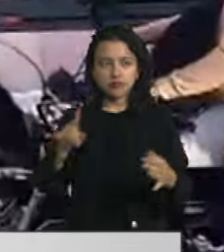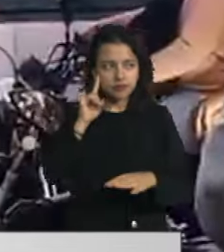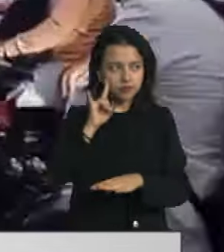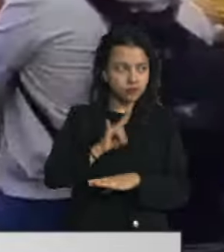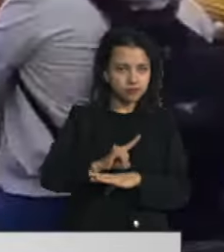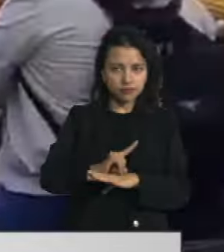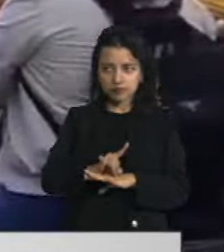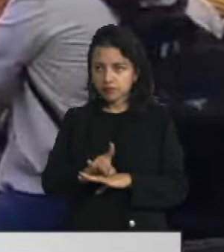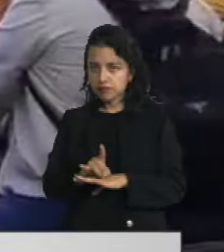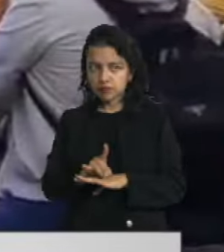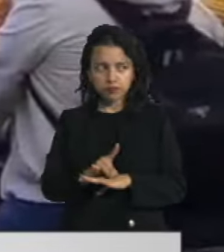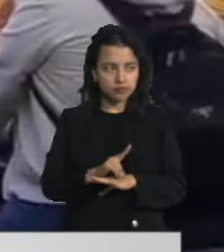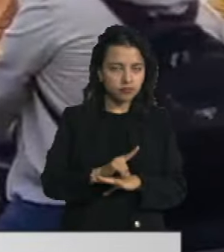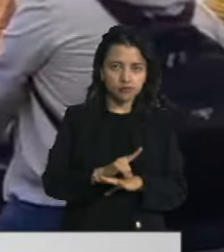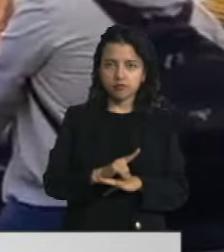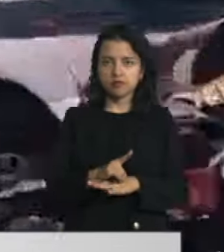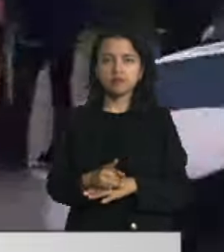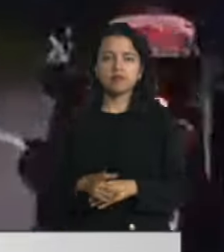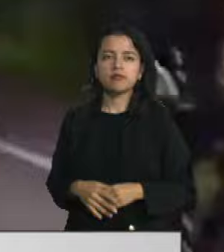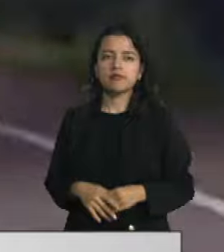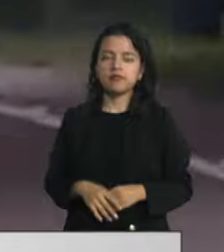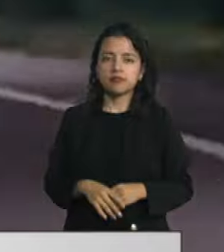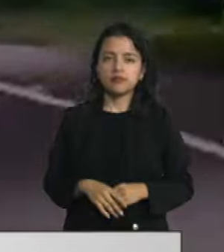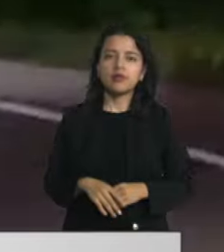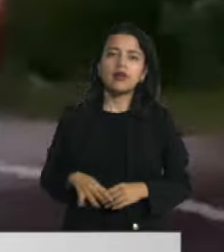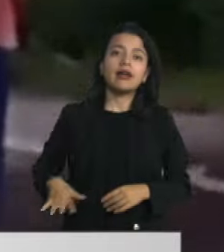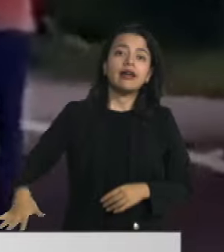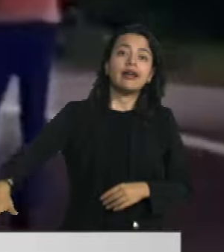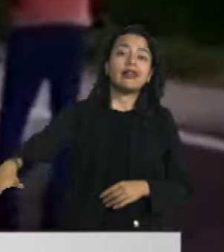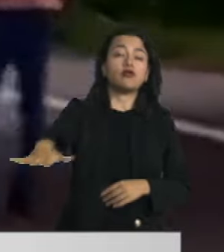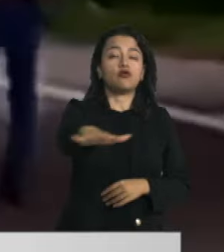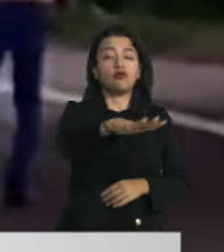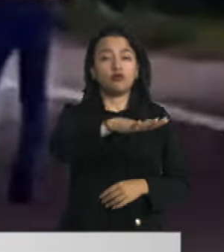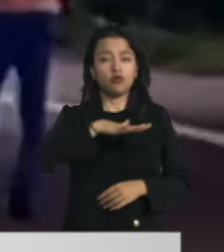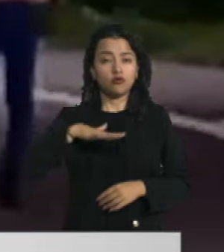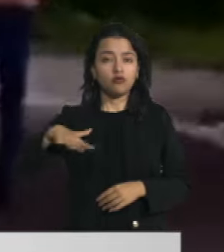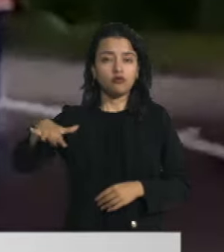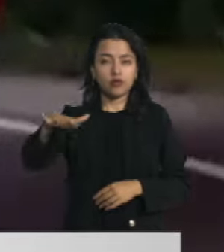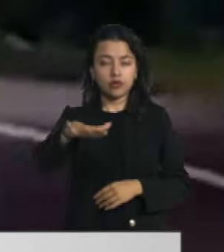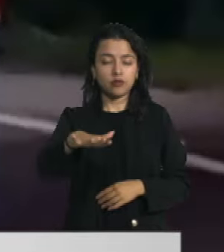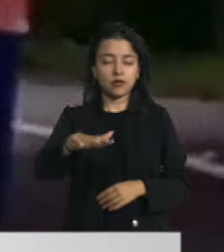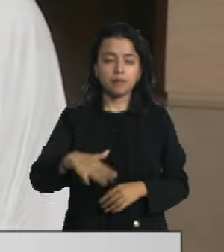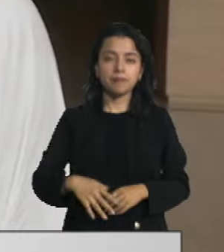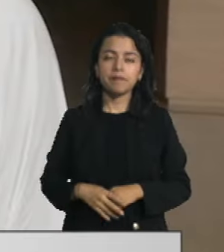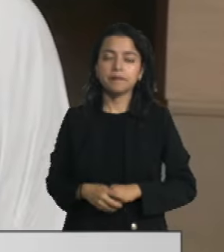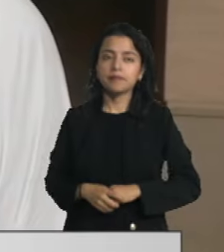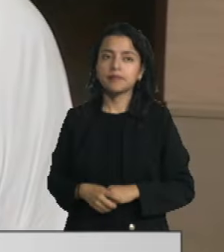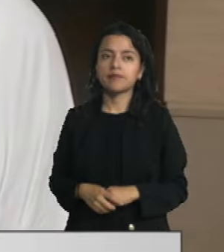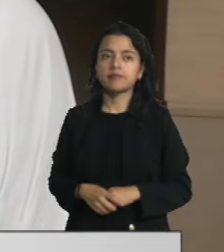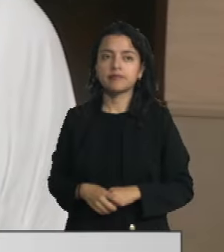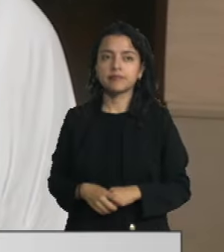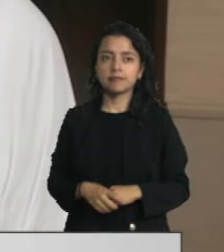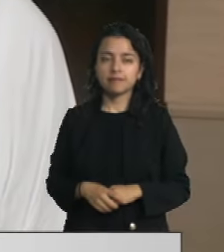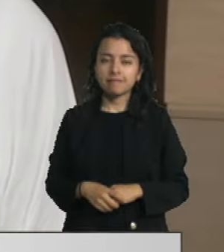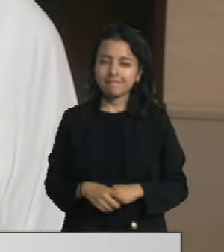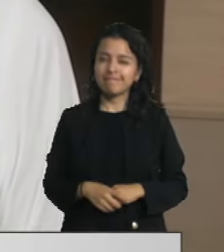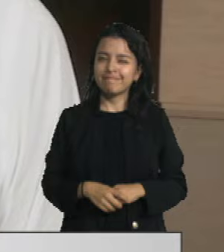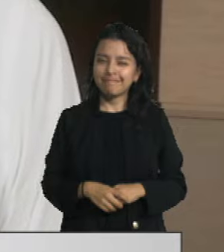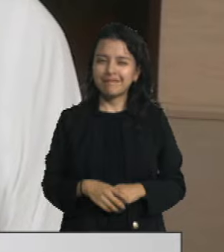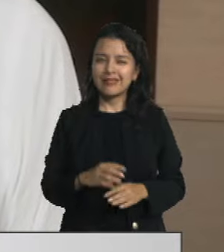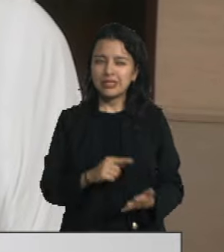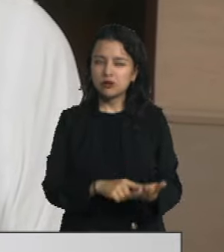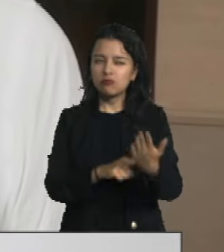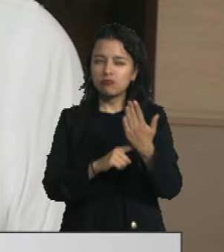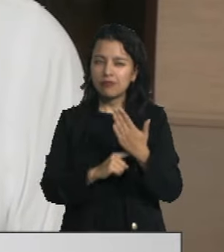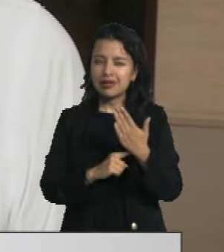la cobertura con patrullajes en toda la jurisdicción. Estos indicios de presencia